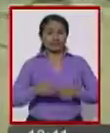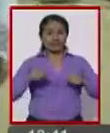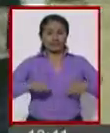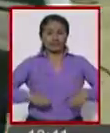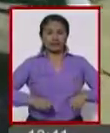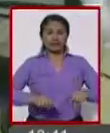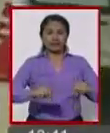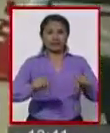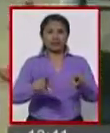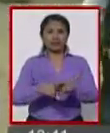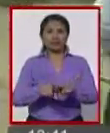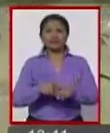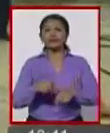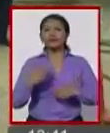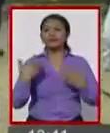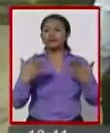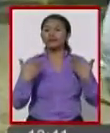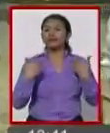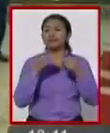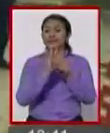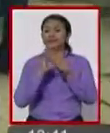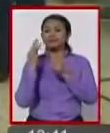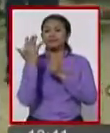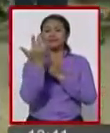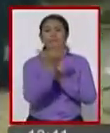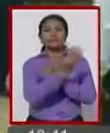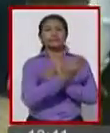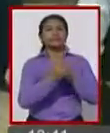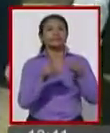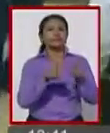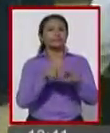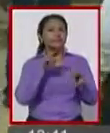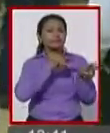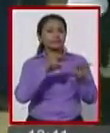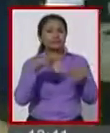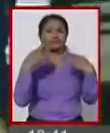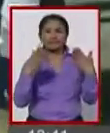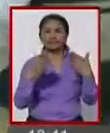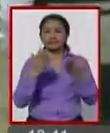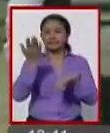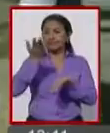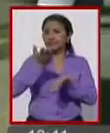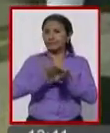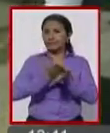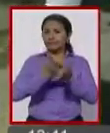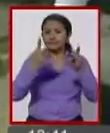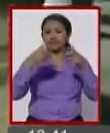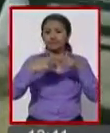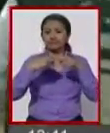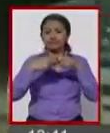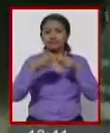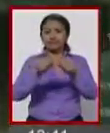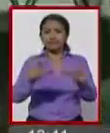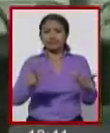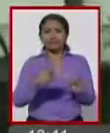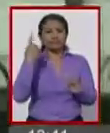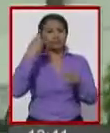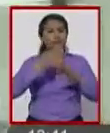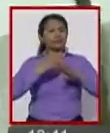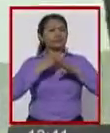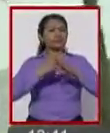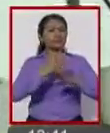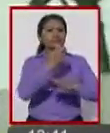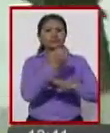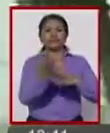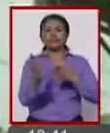Shopping Fidalga. El surtidor también ha sido acordonado y, como vemos, también se ha cortado la energía en la zona para evitar algún